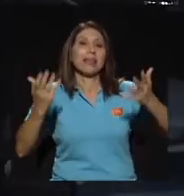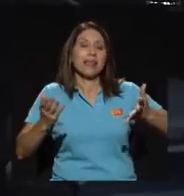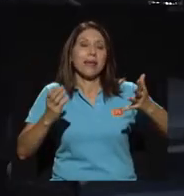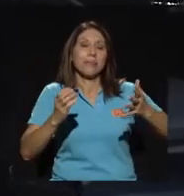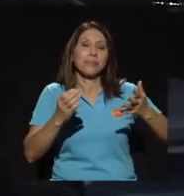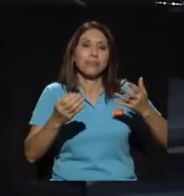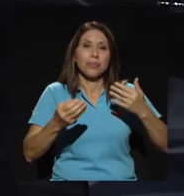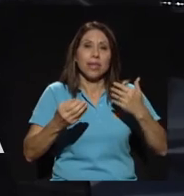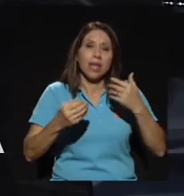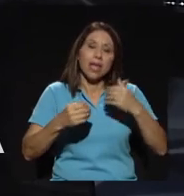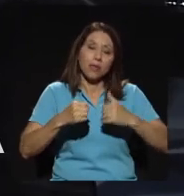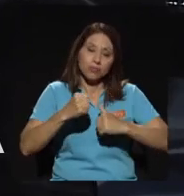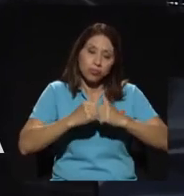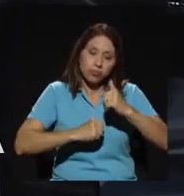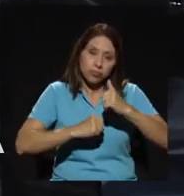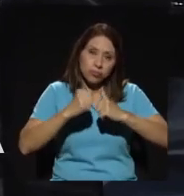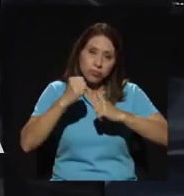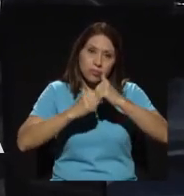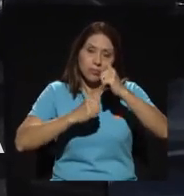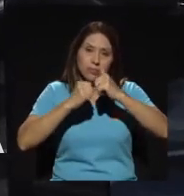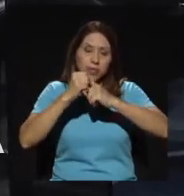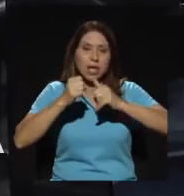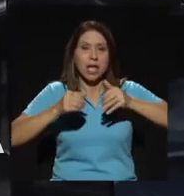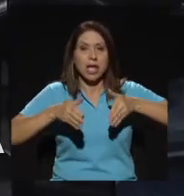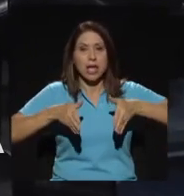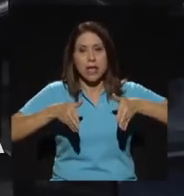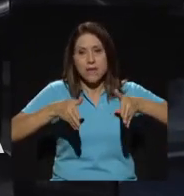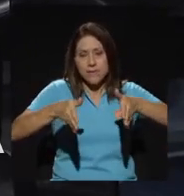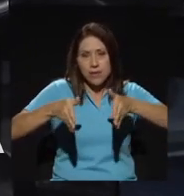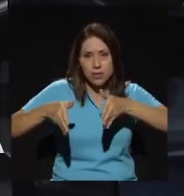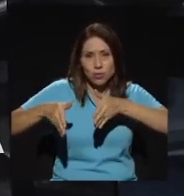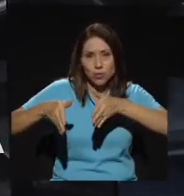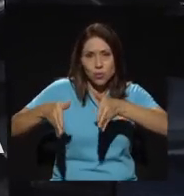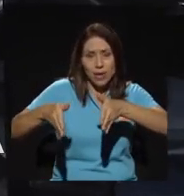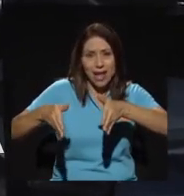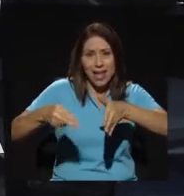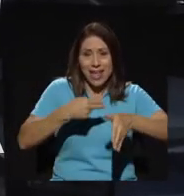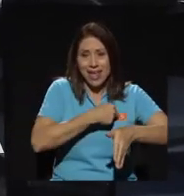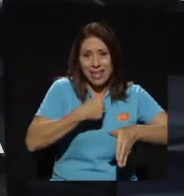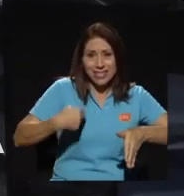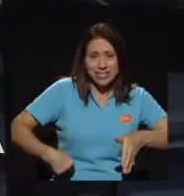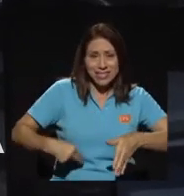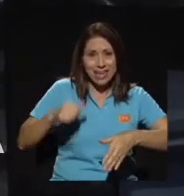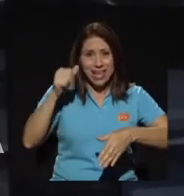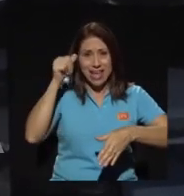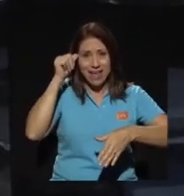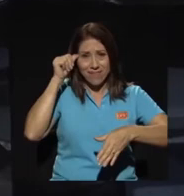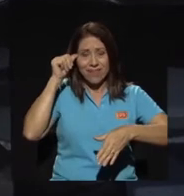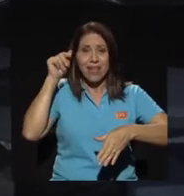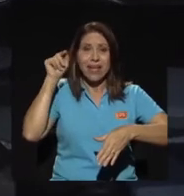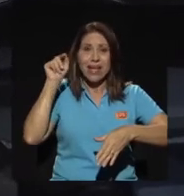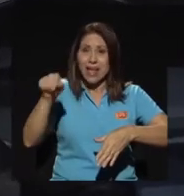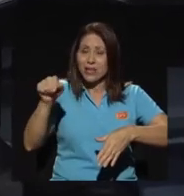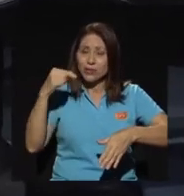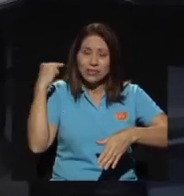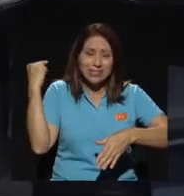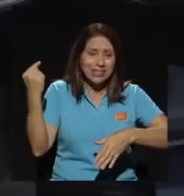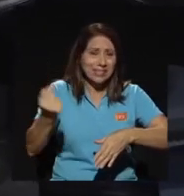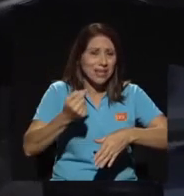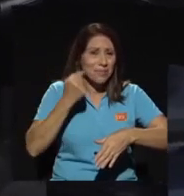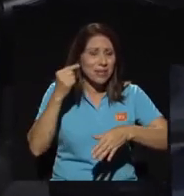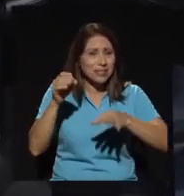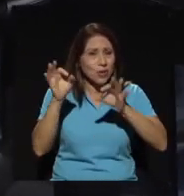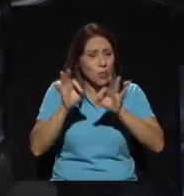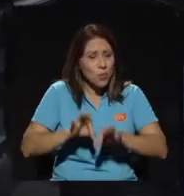china es que ellos han sido muy hábiles y muy dedicados a poner la infraestructura en frente de todo ahí primero